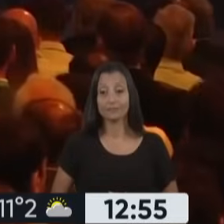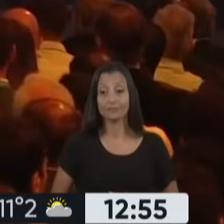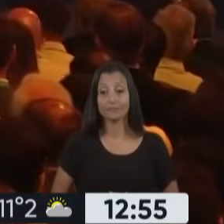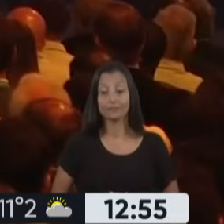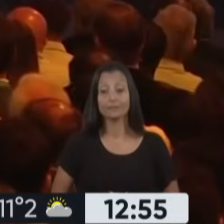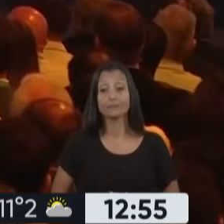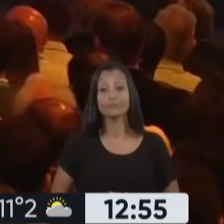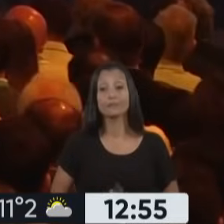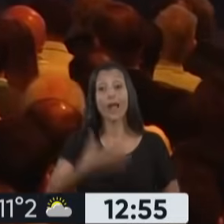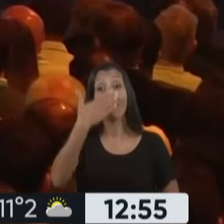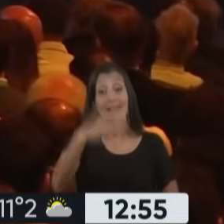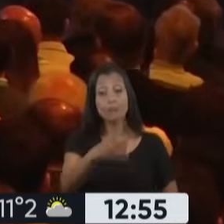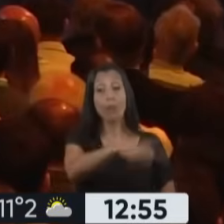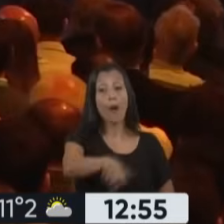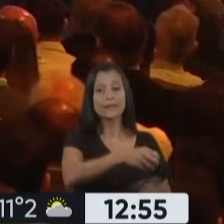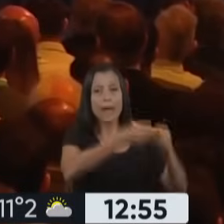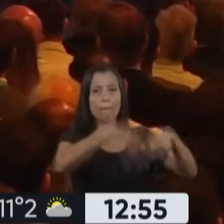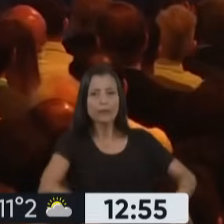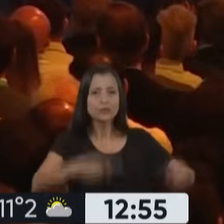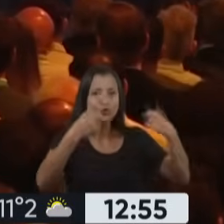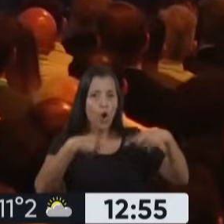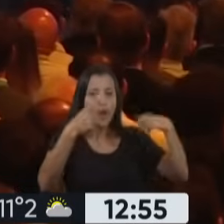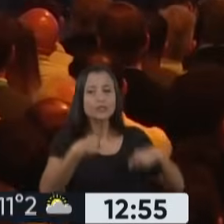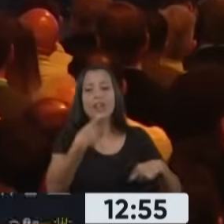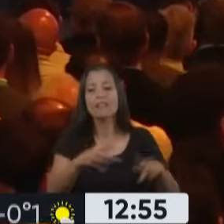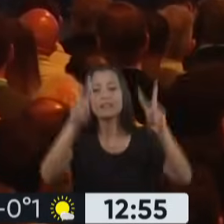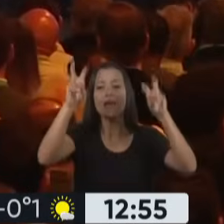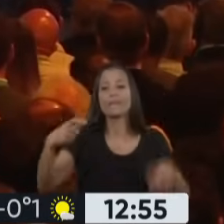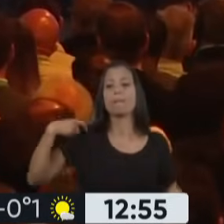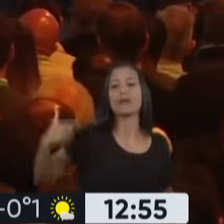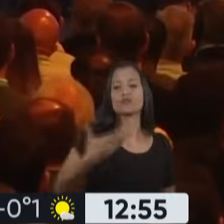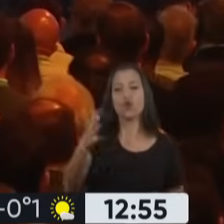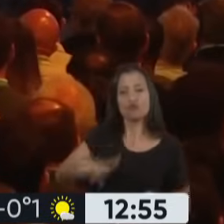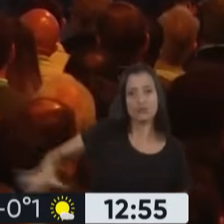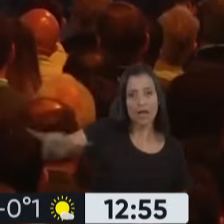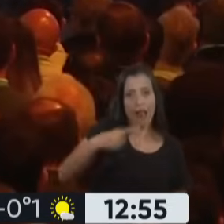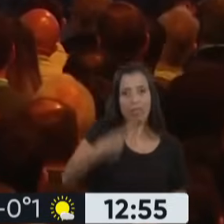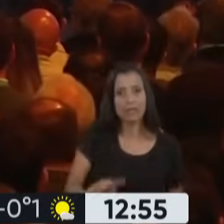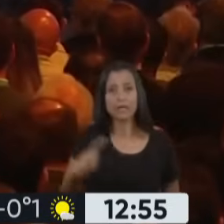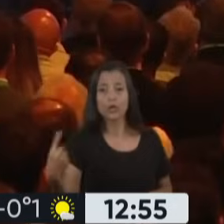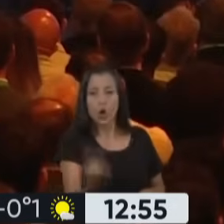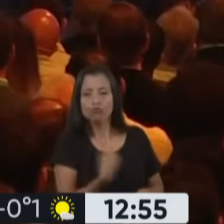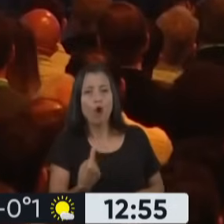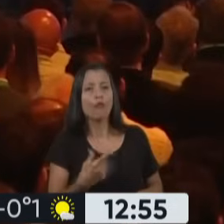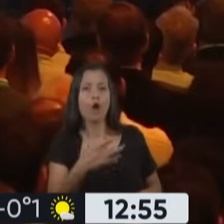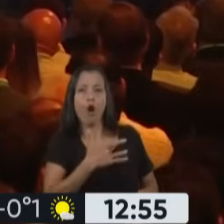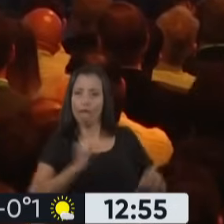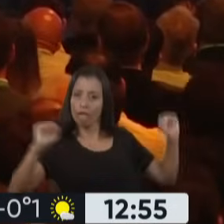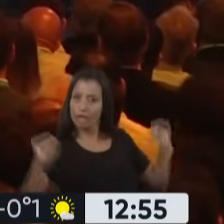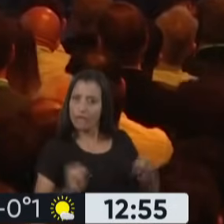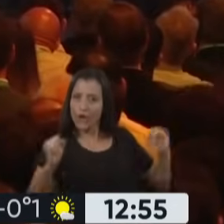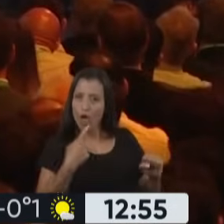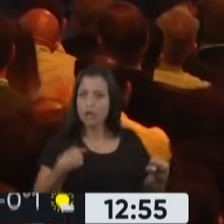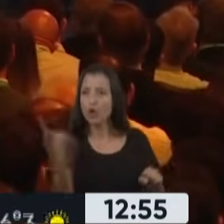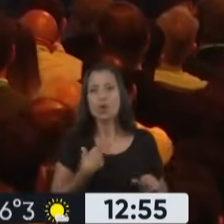Y después nos empezaron a llorar con la cuestión social, que nosotros no tenemos corazón, qué sé yo, de esas cosas